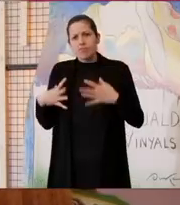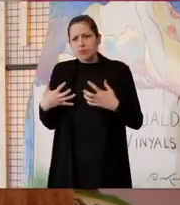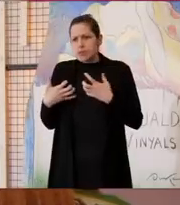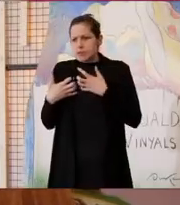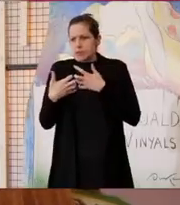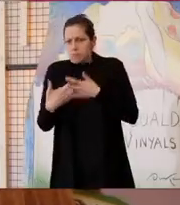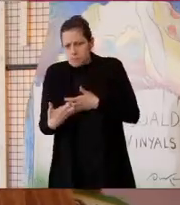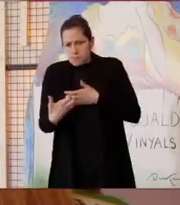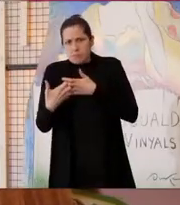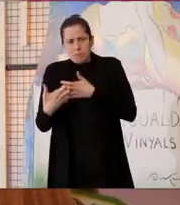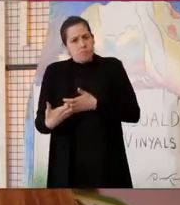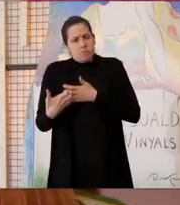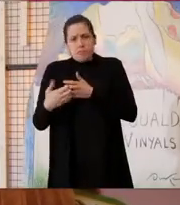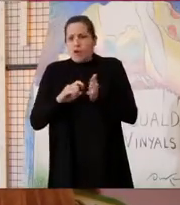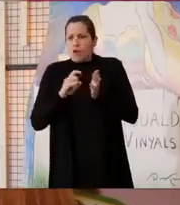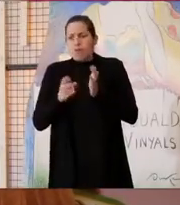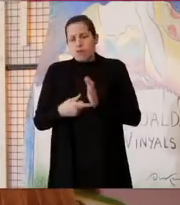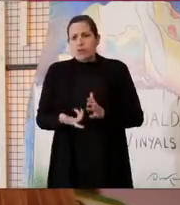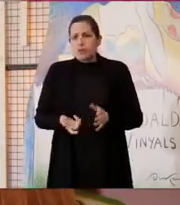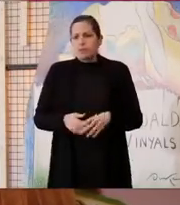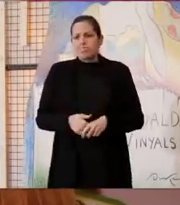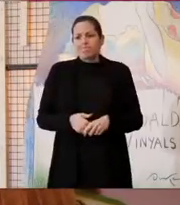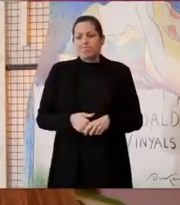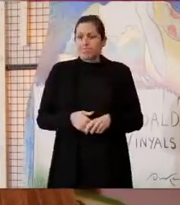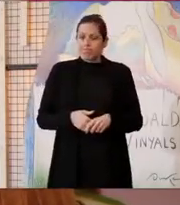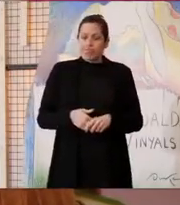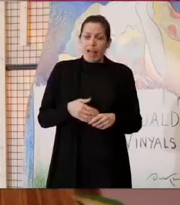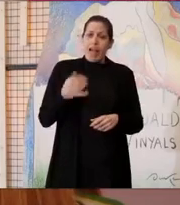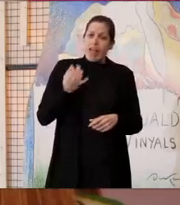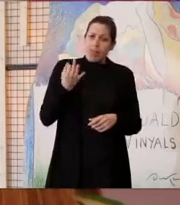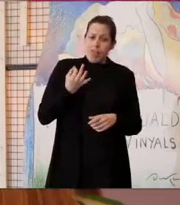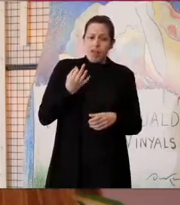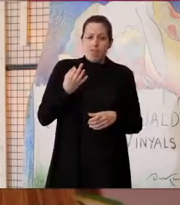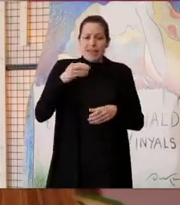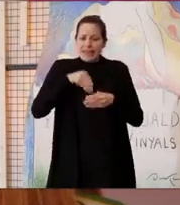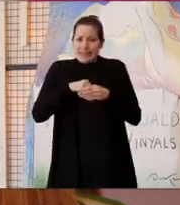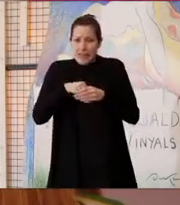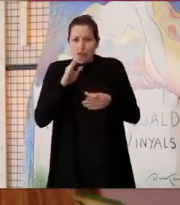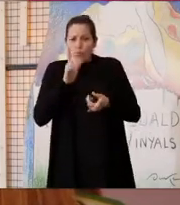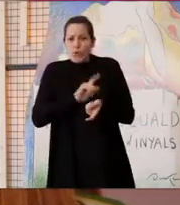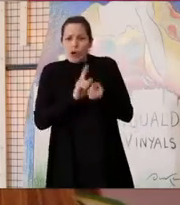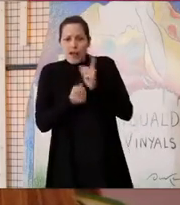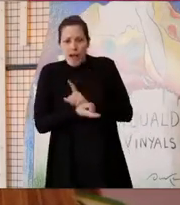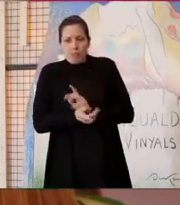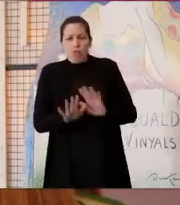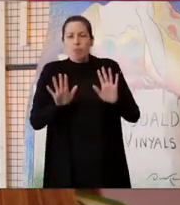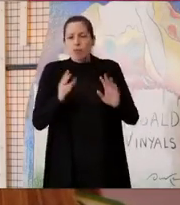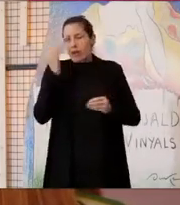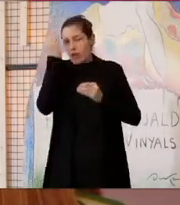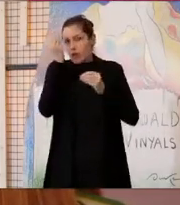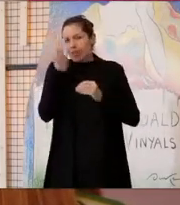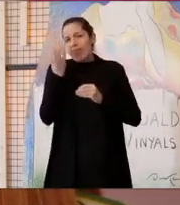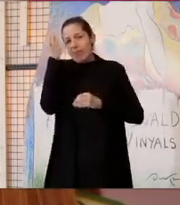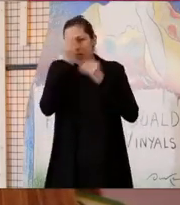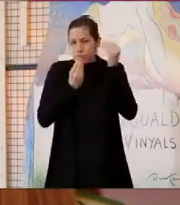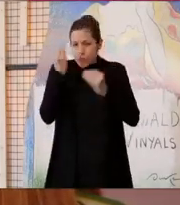cambiar desde dentro no sin duda sin duda Pero tenemos que darle una vuelta más a eso fijaros yo